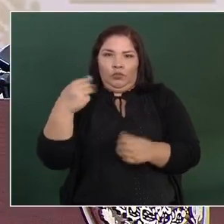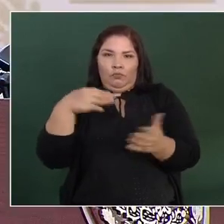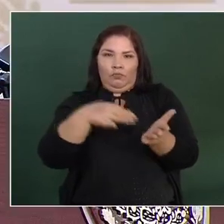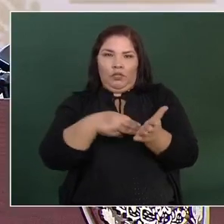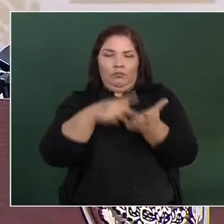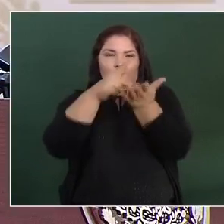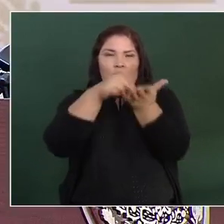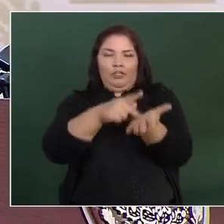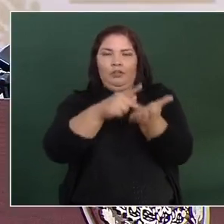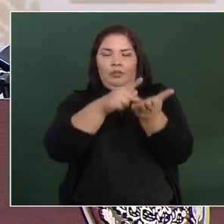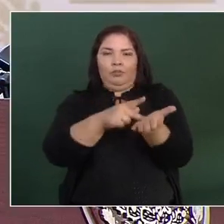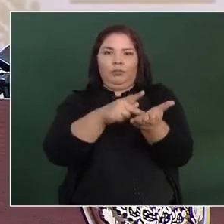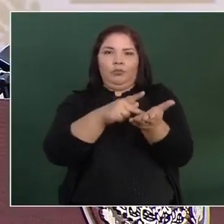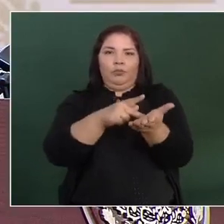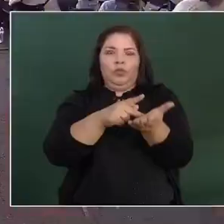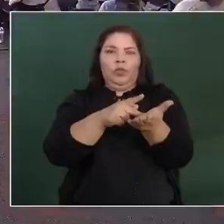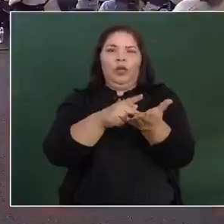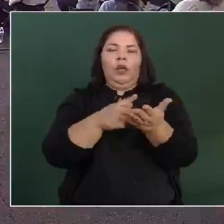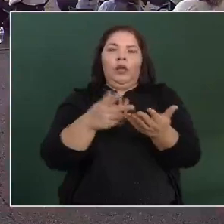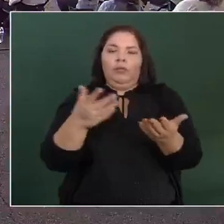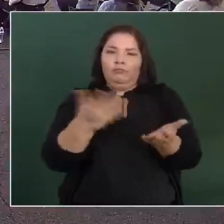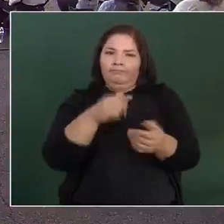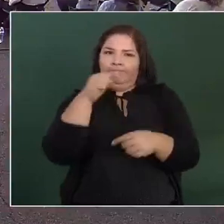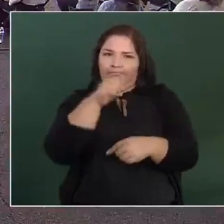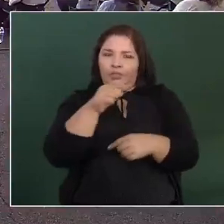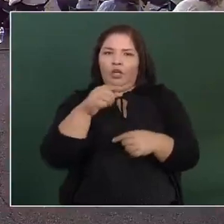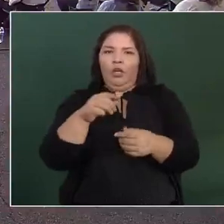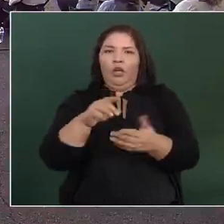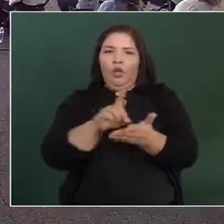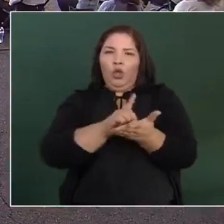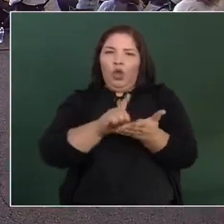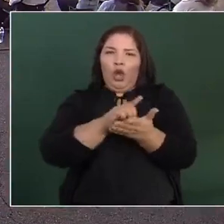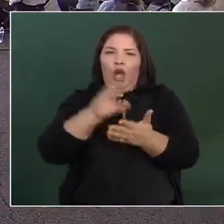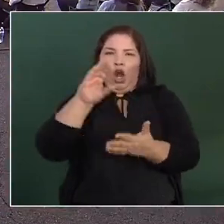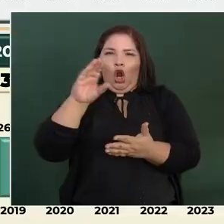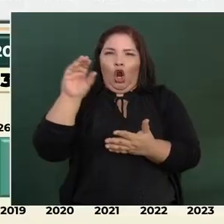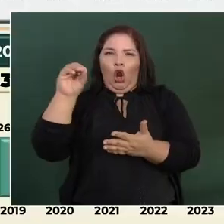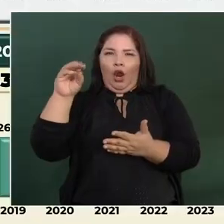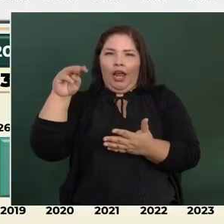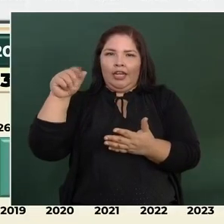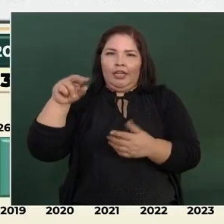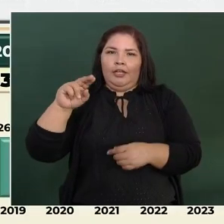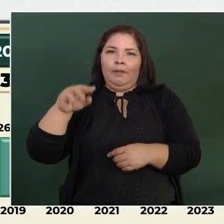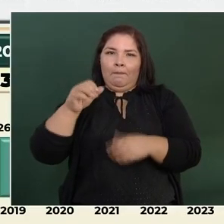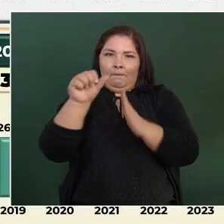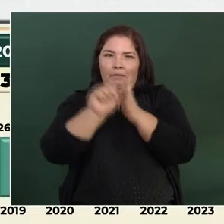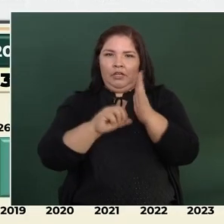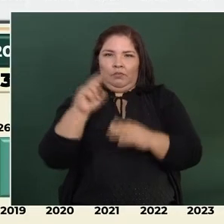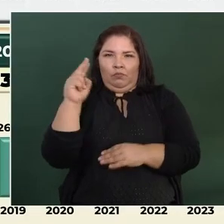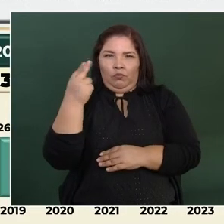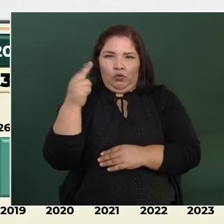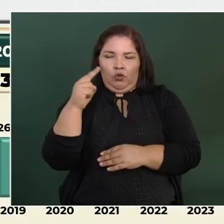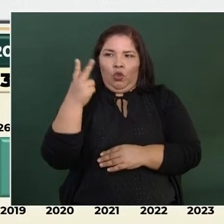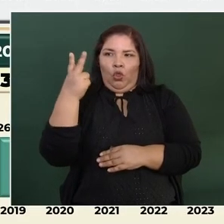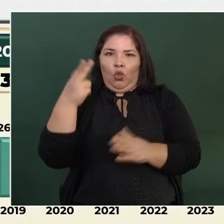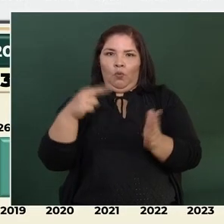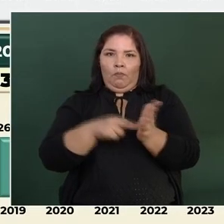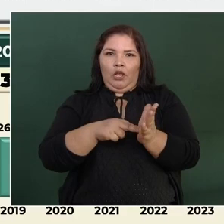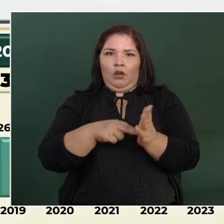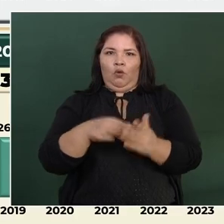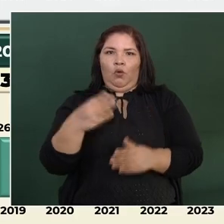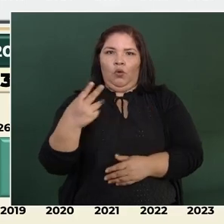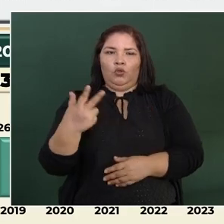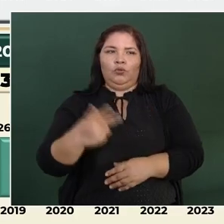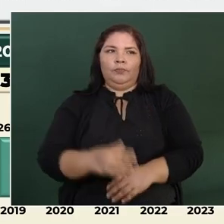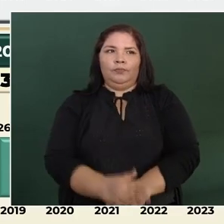382.423 kilogramos. En lo que se refiere a cocaína y marihuana, en el mes de noviembre, 2.008 kilogramos, en lo que